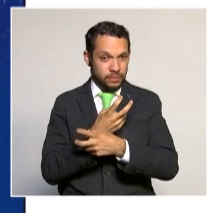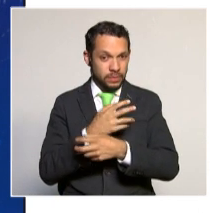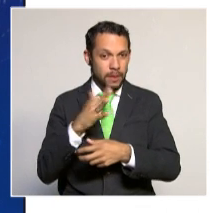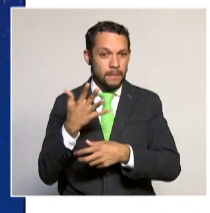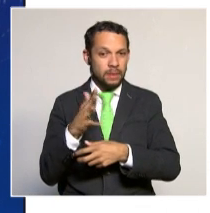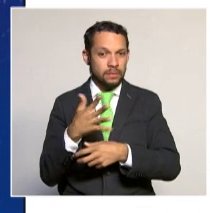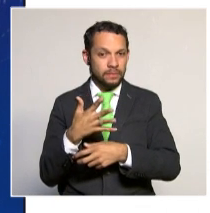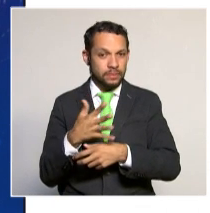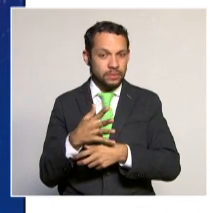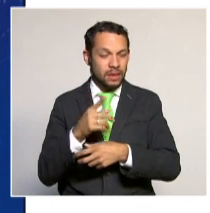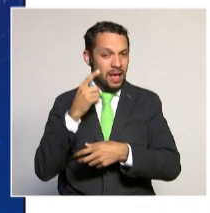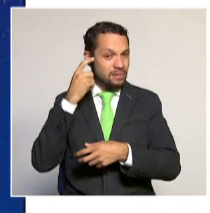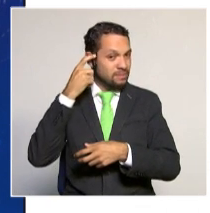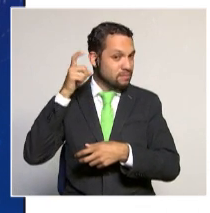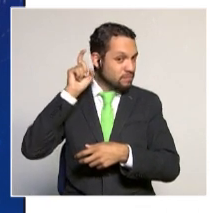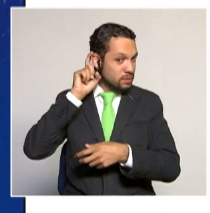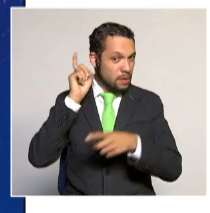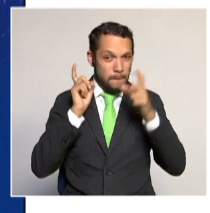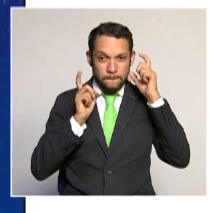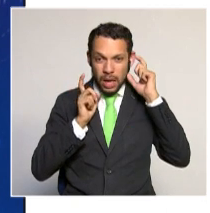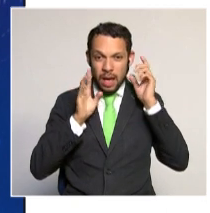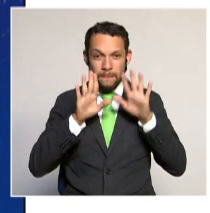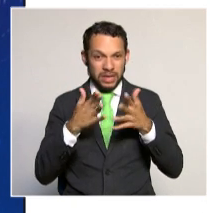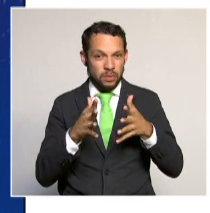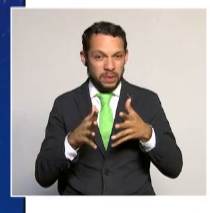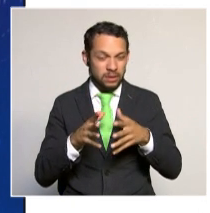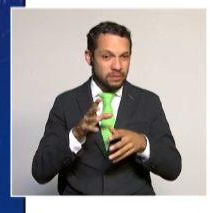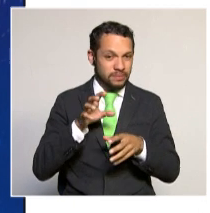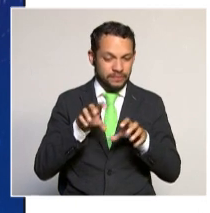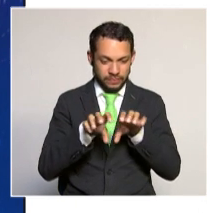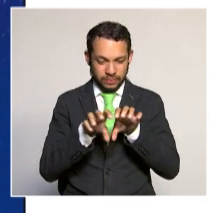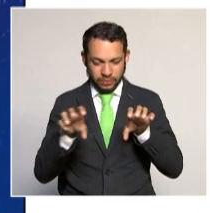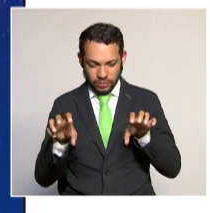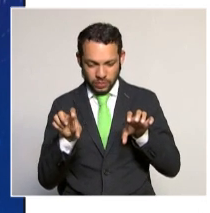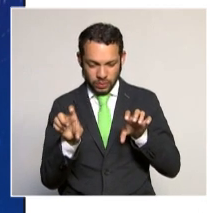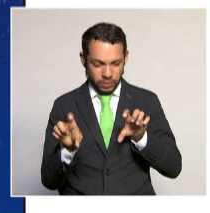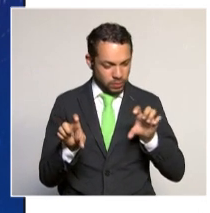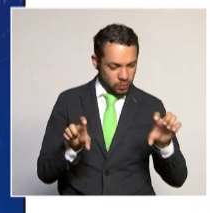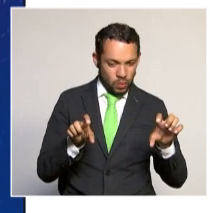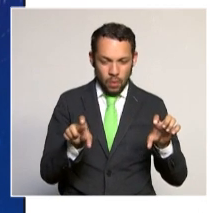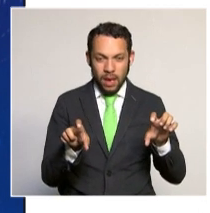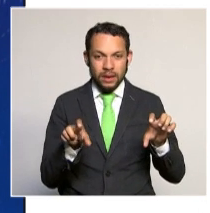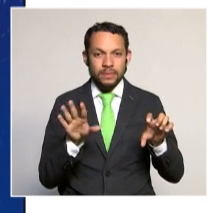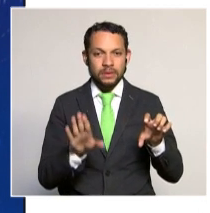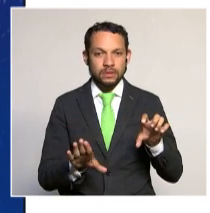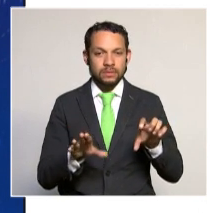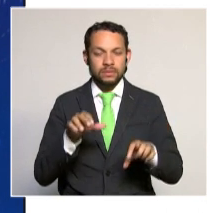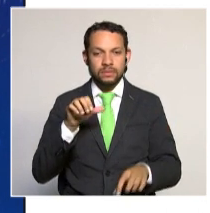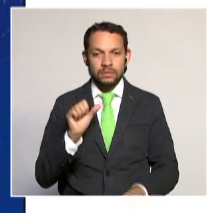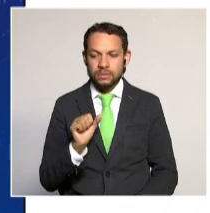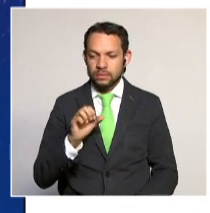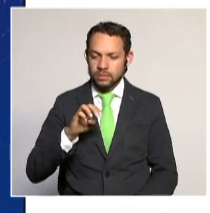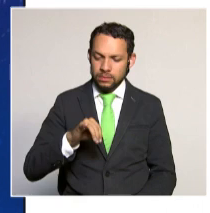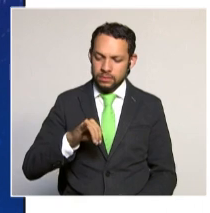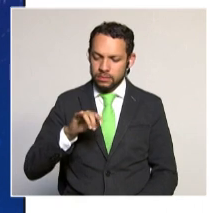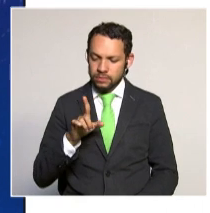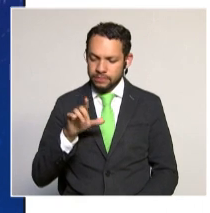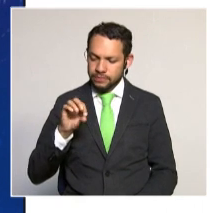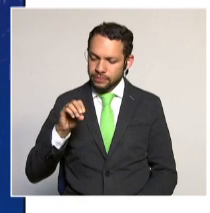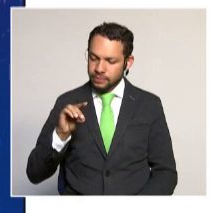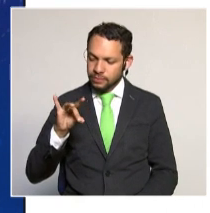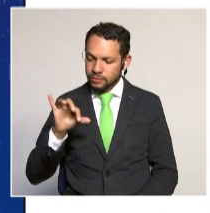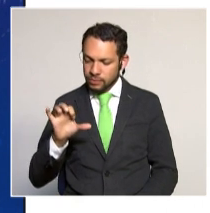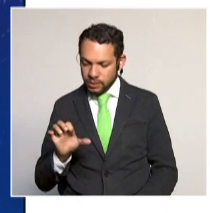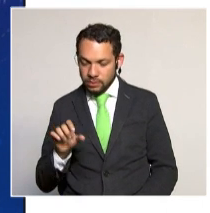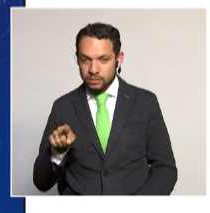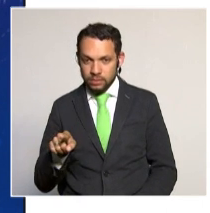donde tenemos las orejas. Pues ese es el sector donde empieza a depositarse fuertemente el amiloide. Entonces, esta imagen le